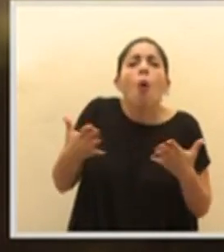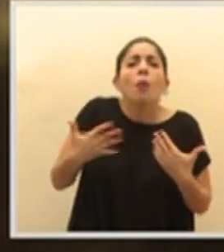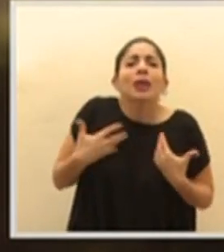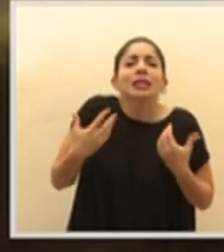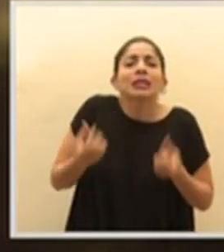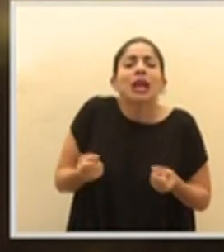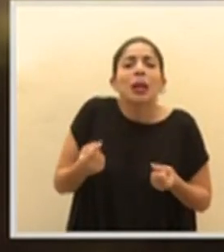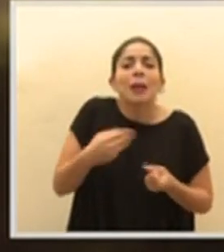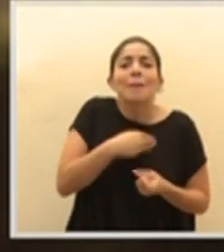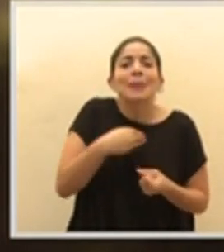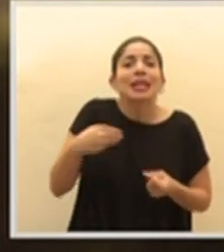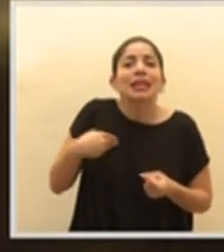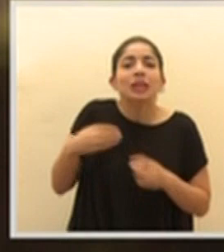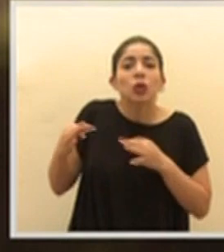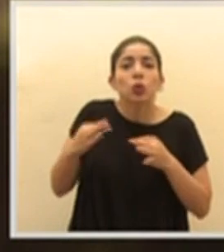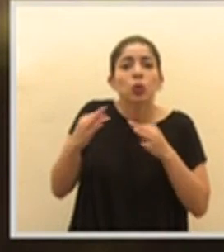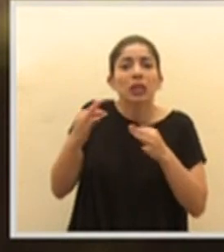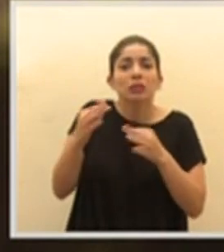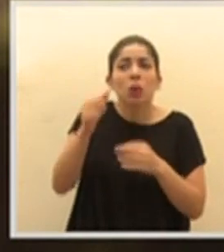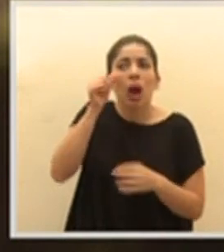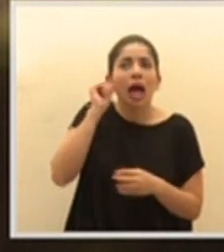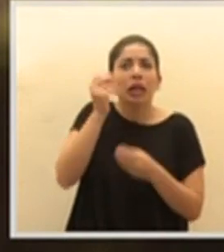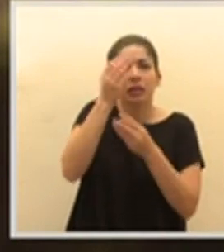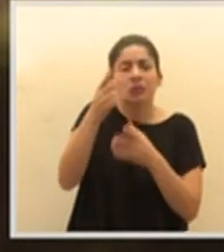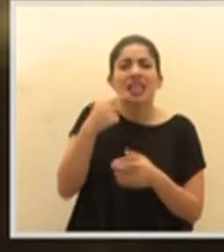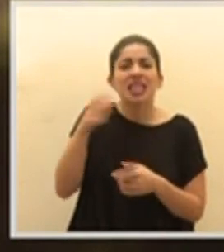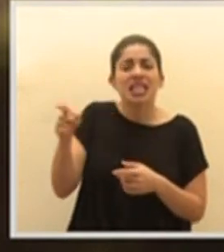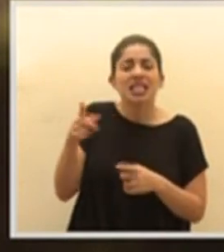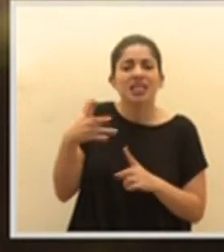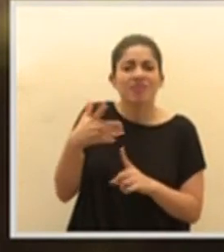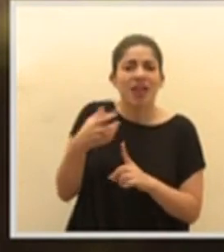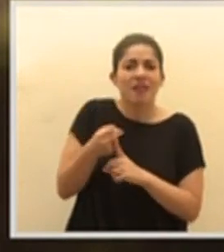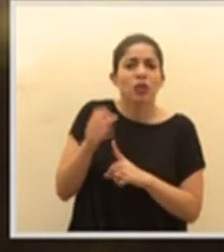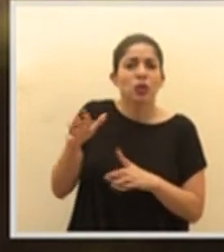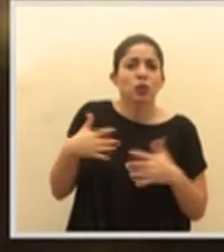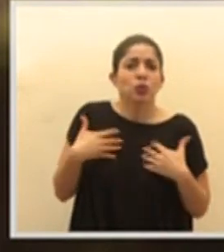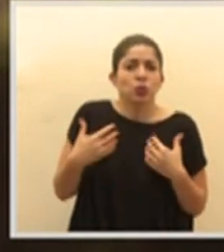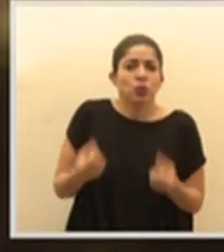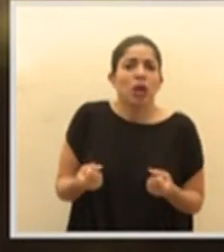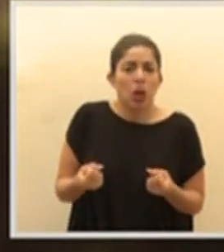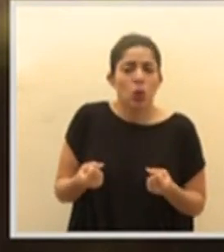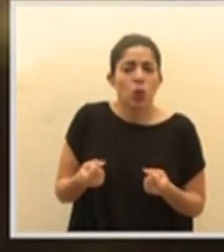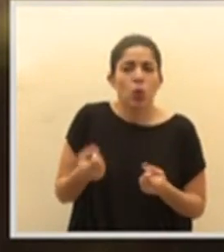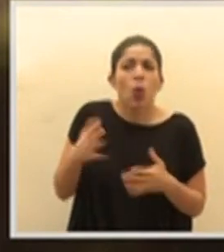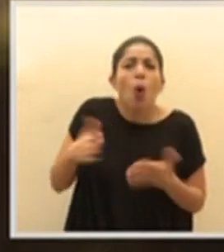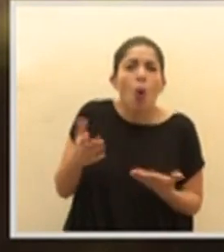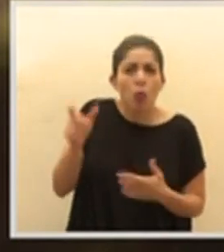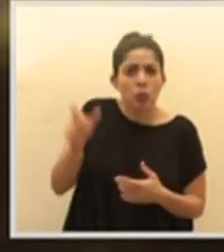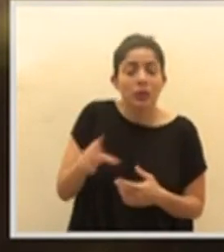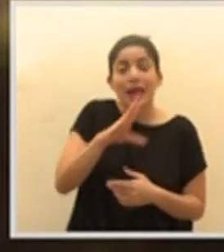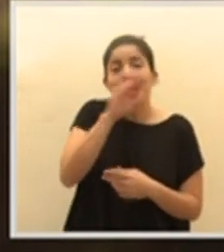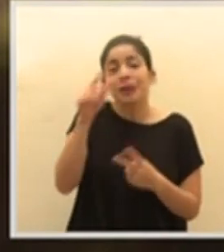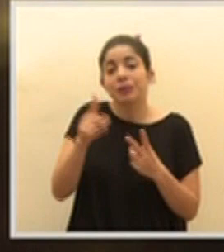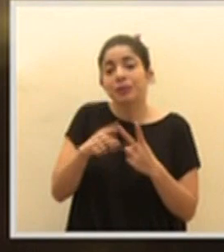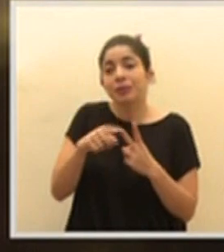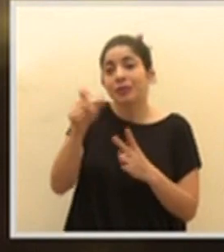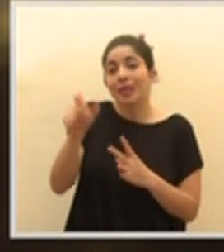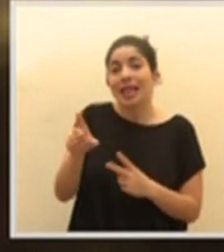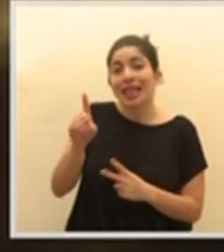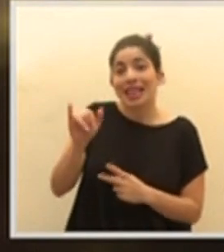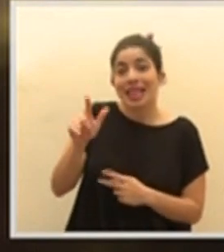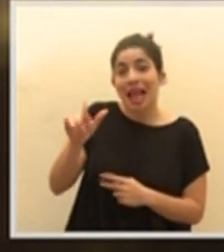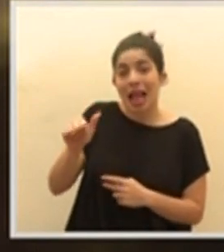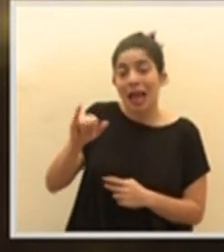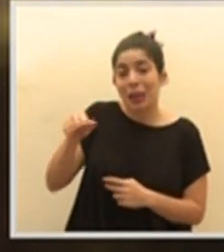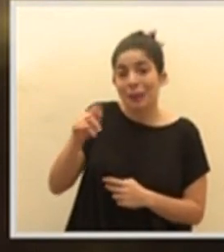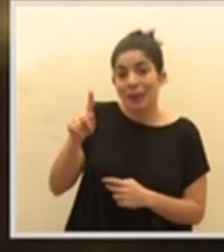la ministra de Turismo, ¿verdad? Que ayer se anunció que tenía un quebranto en su salud. Y para la señora Dialá Jiménez sería con